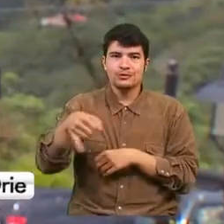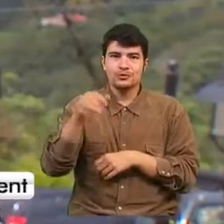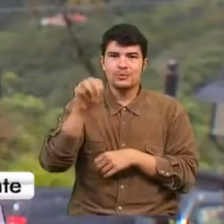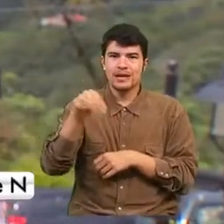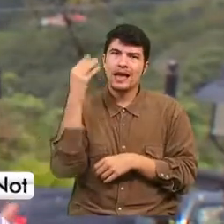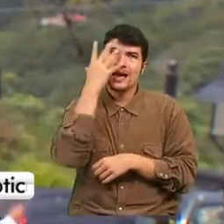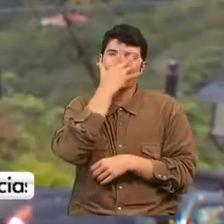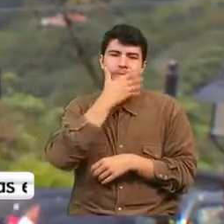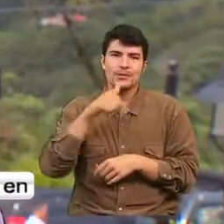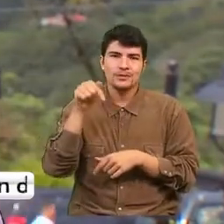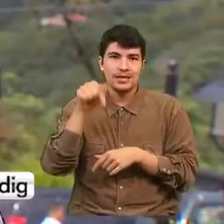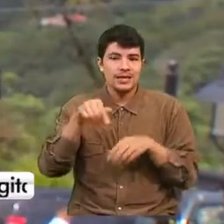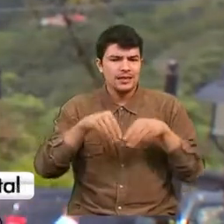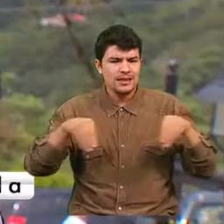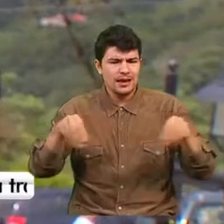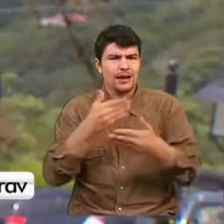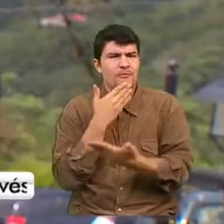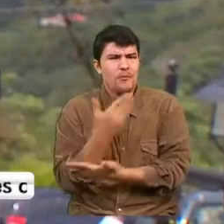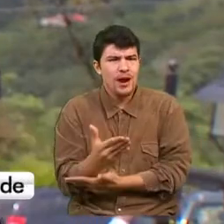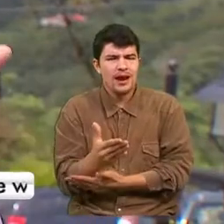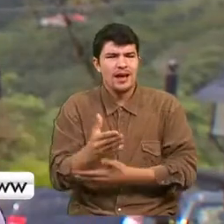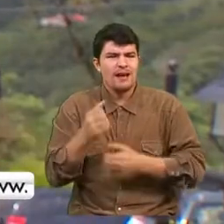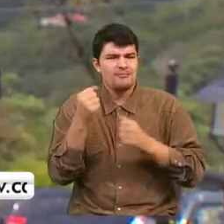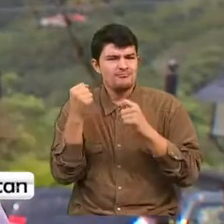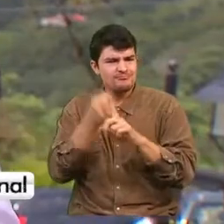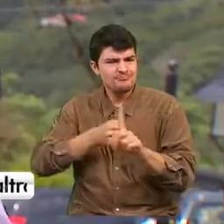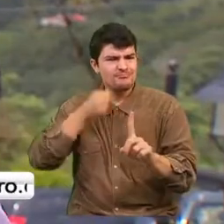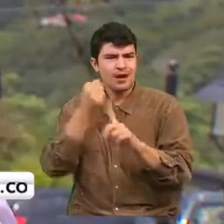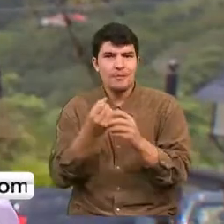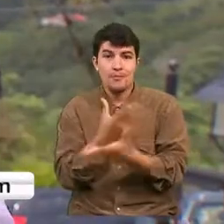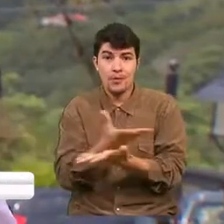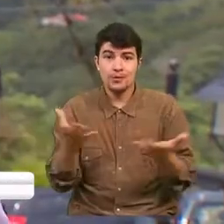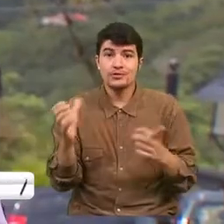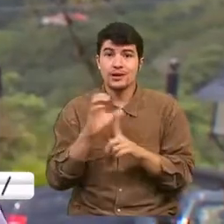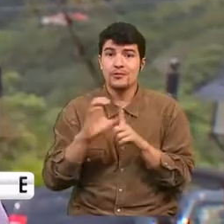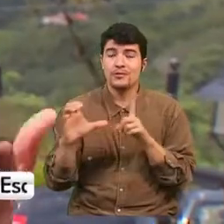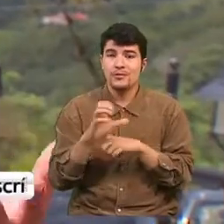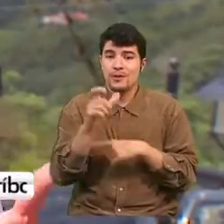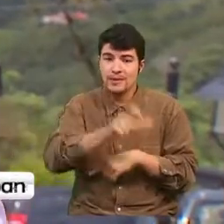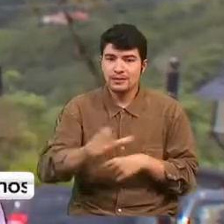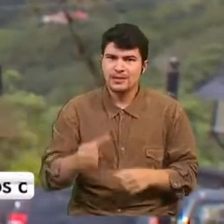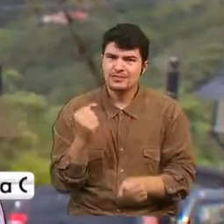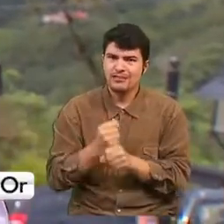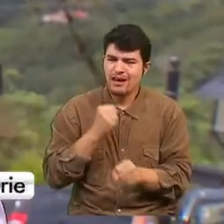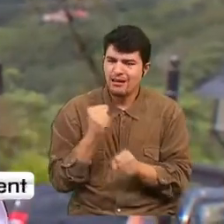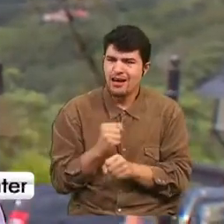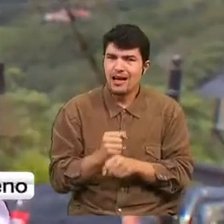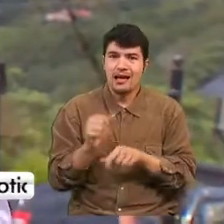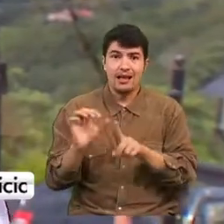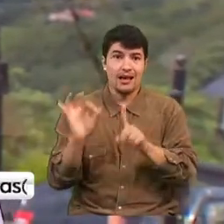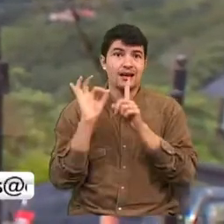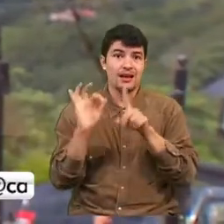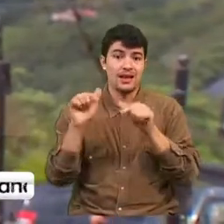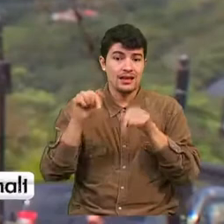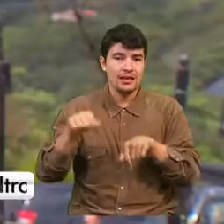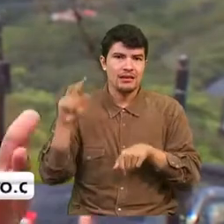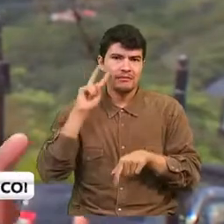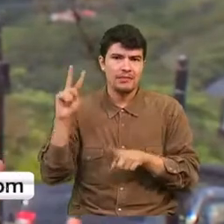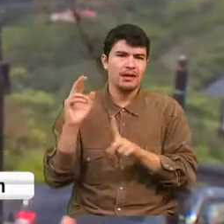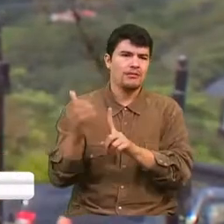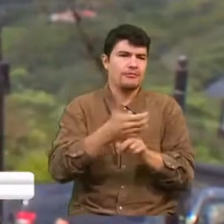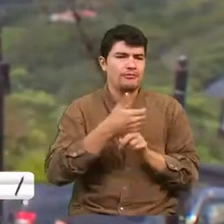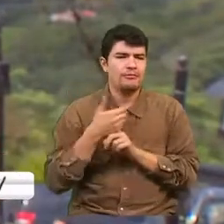María, tierra de gente buena, gente pujenta, de mucho folclor, gente productiva. Miren aquí la calidad y ustedes han visto cómo los han acogido